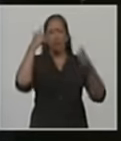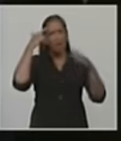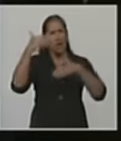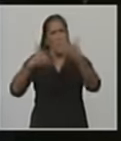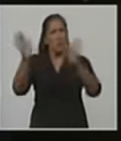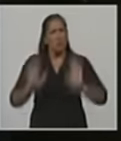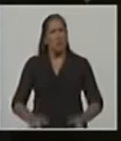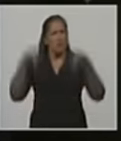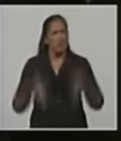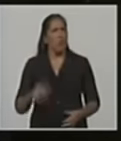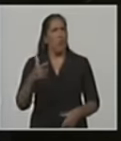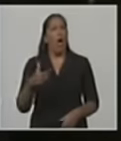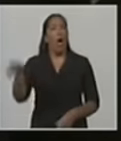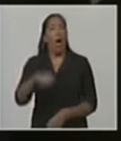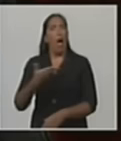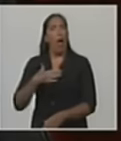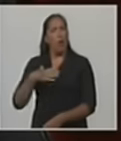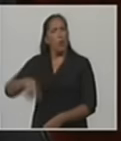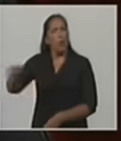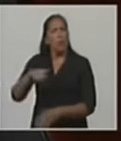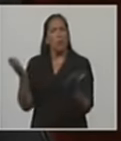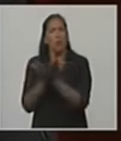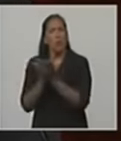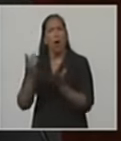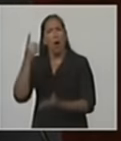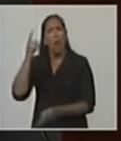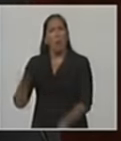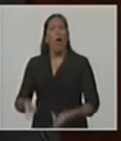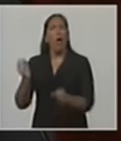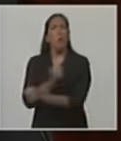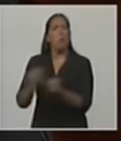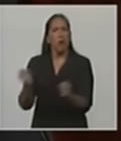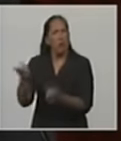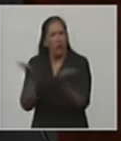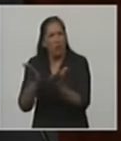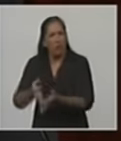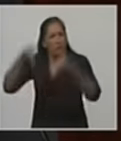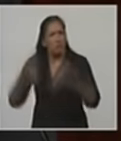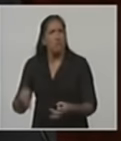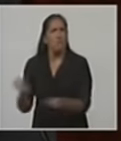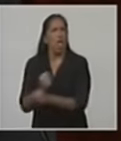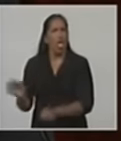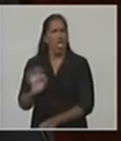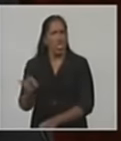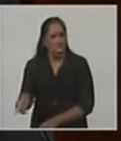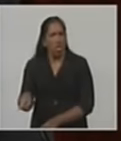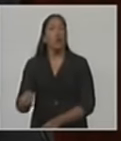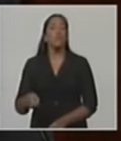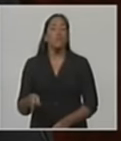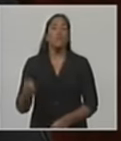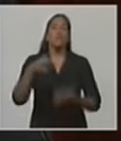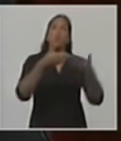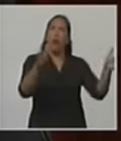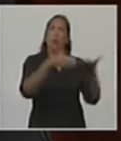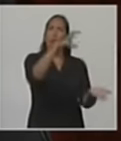que aprueban sin aprender y padres que no se comprometen. Se han abierto nuevas universidades y